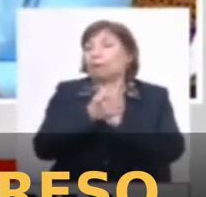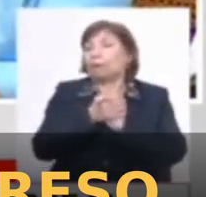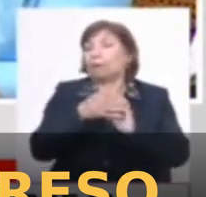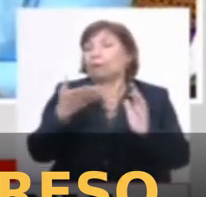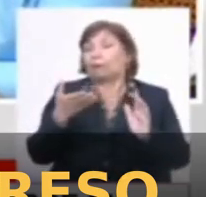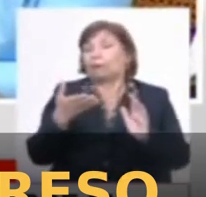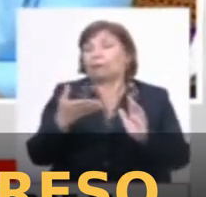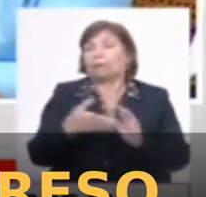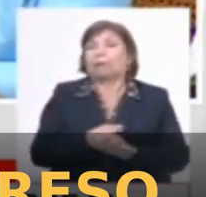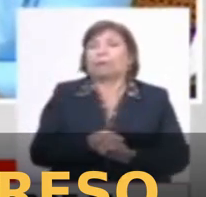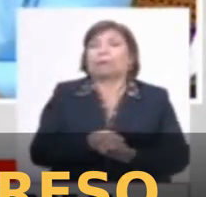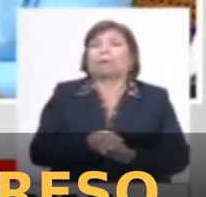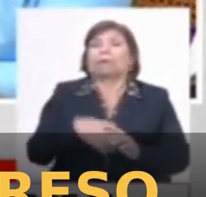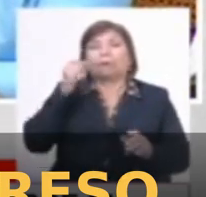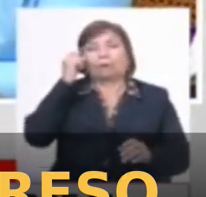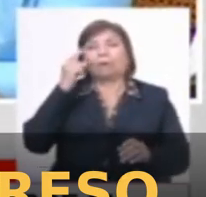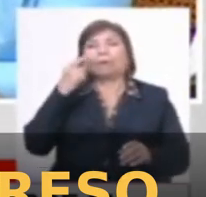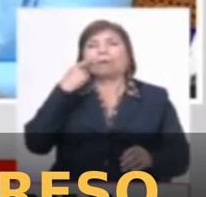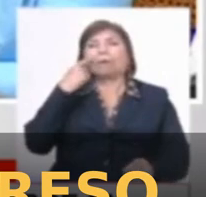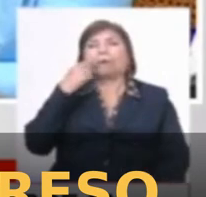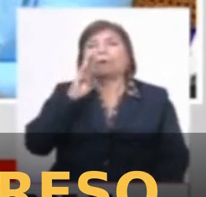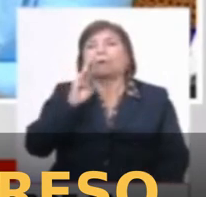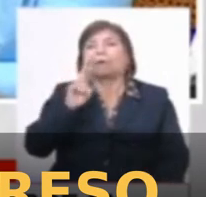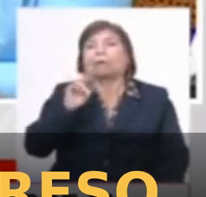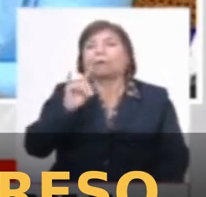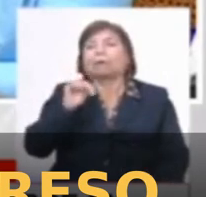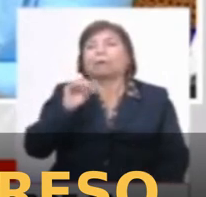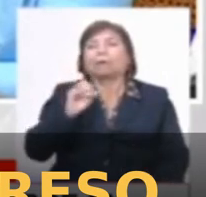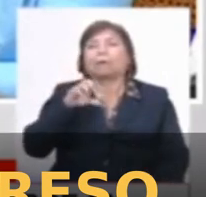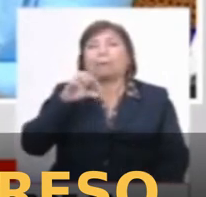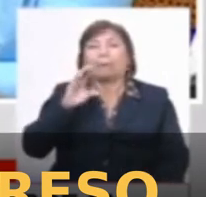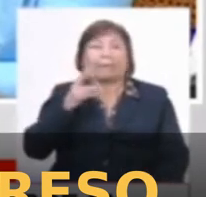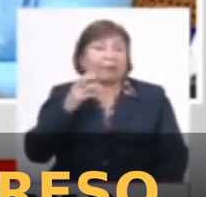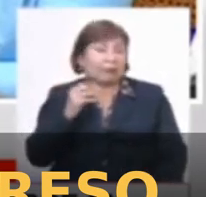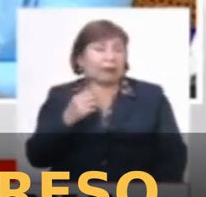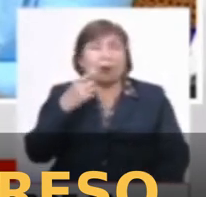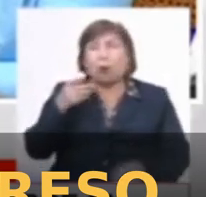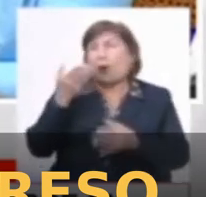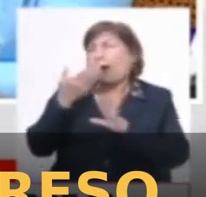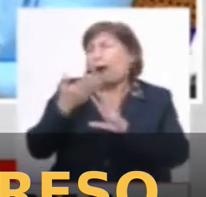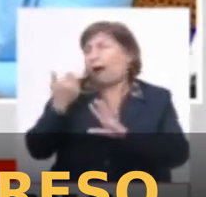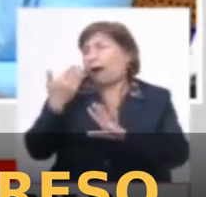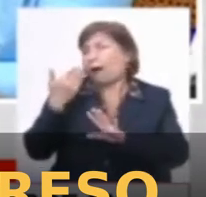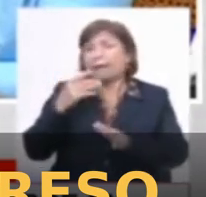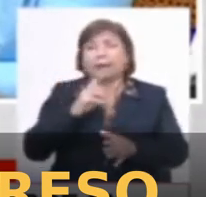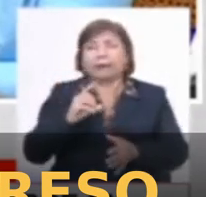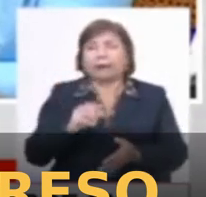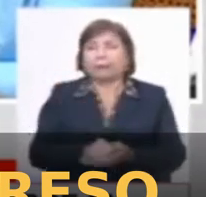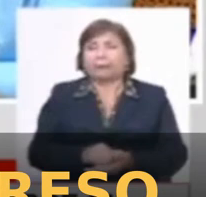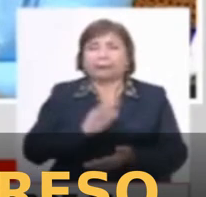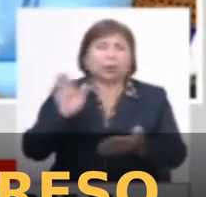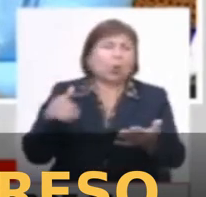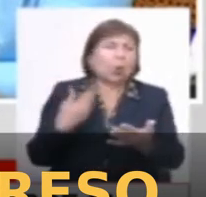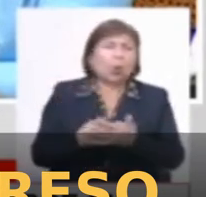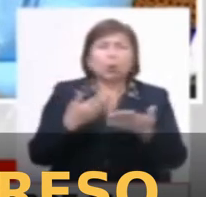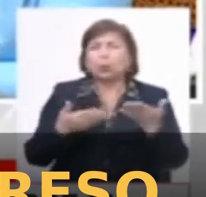no lo sé, no entiendo bien el tema con el señor Bruno Pacheco. Él, antes de todo este